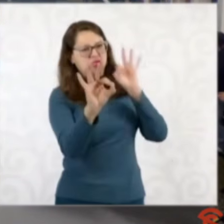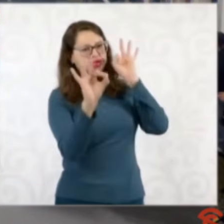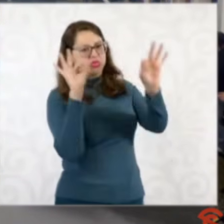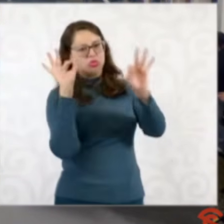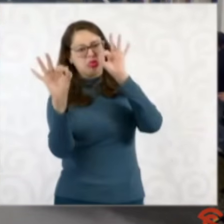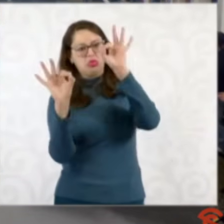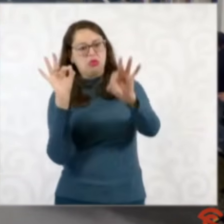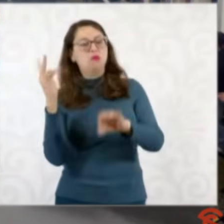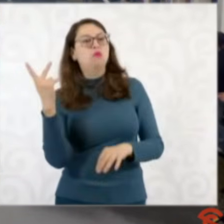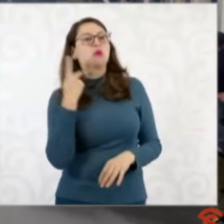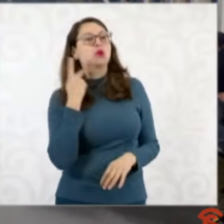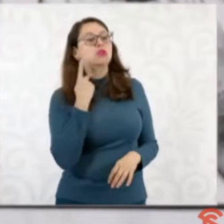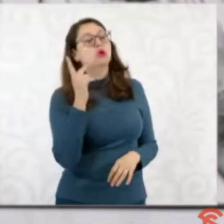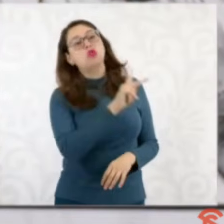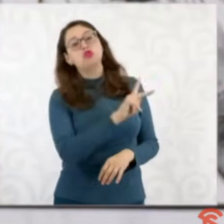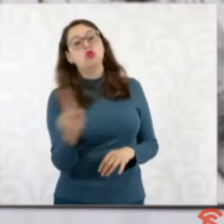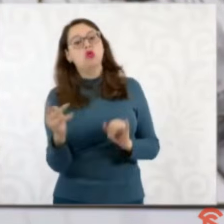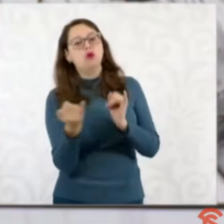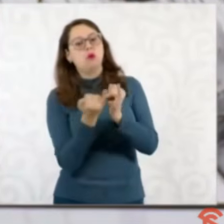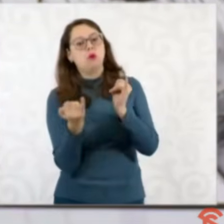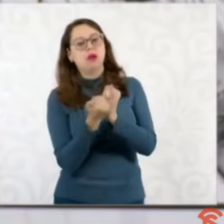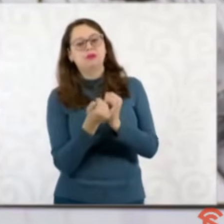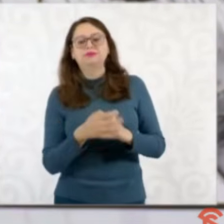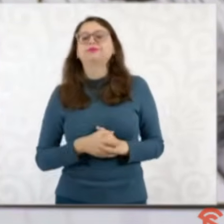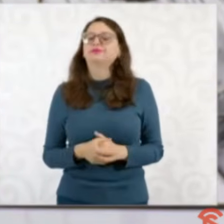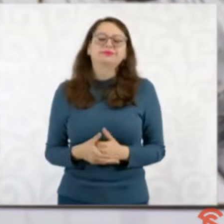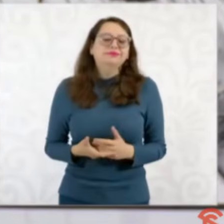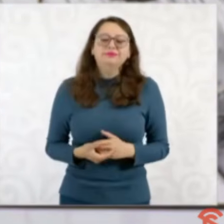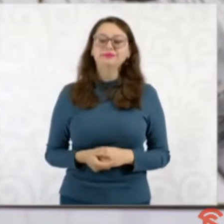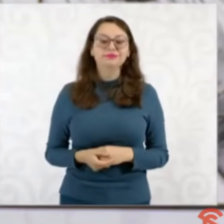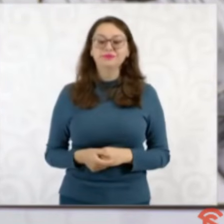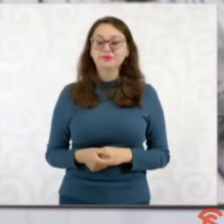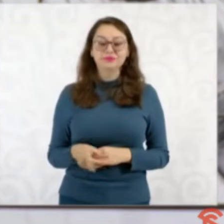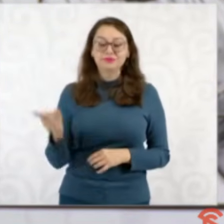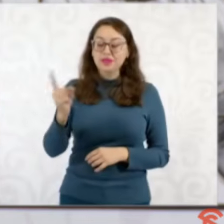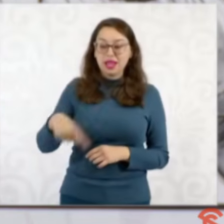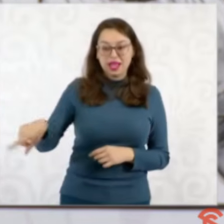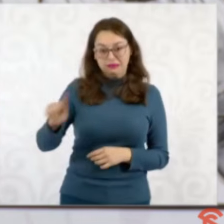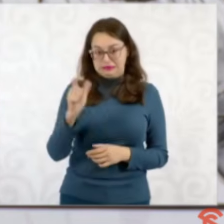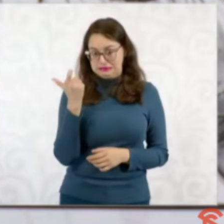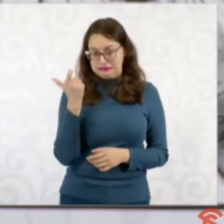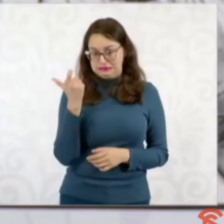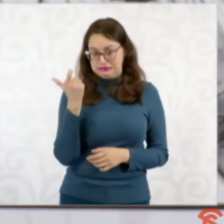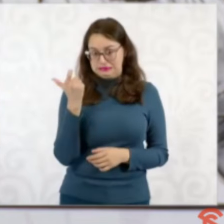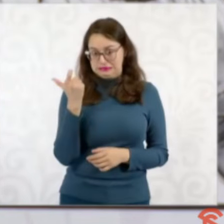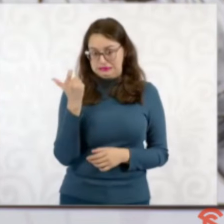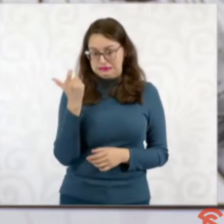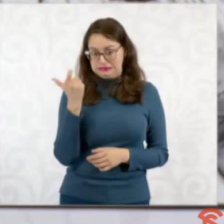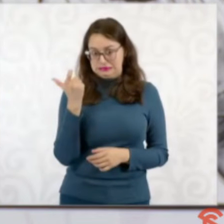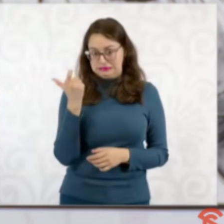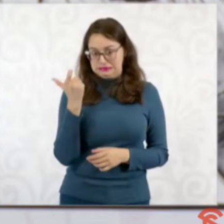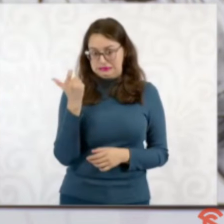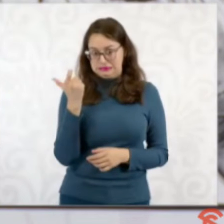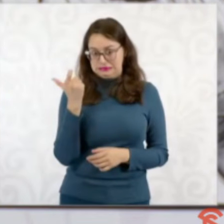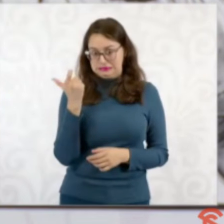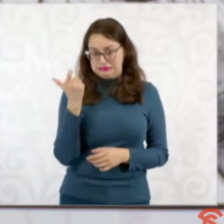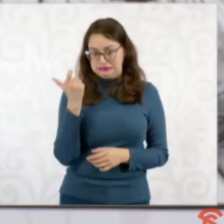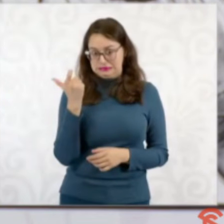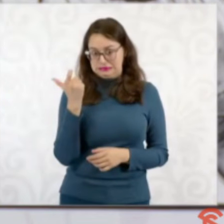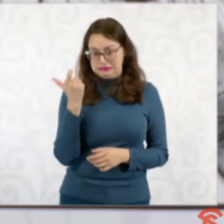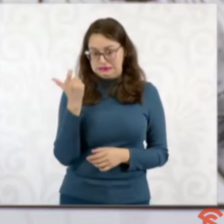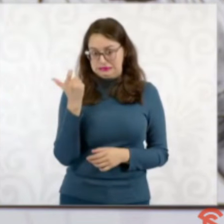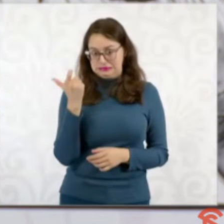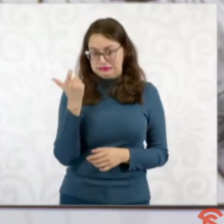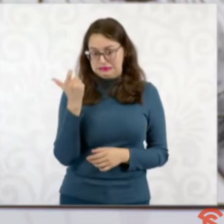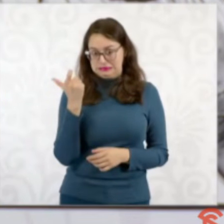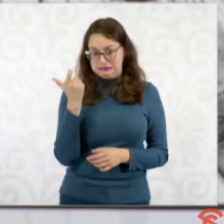son iguales? Pues es una campaña con mucho dinero, como lo muestra Luisa María aquí